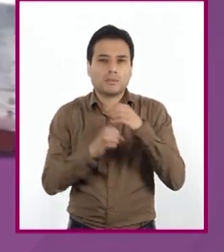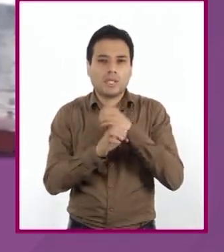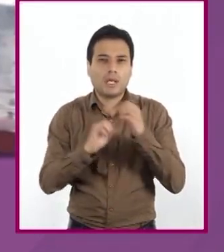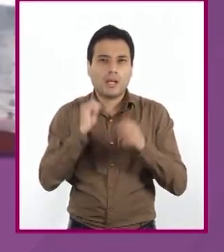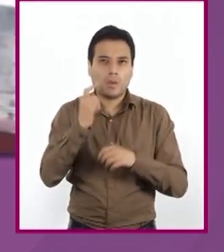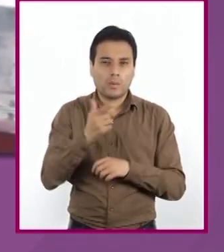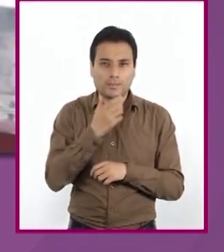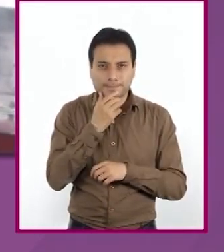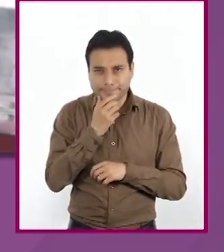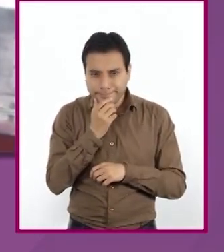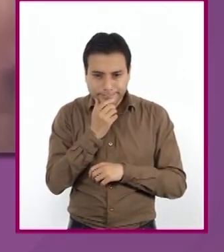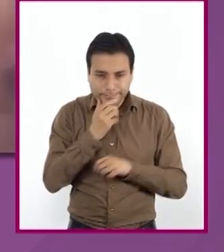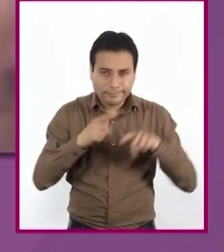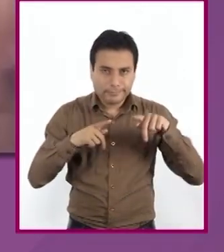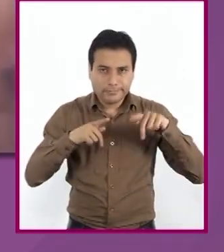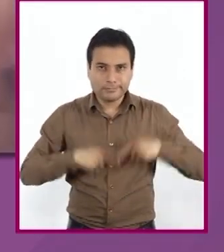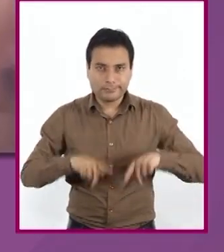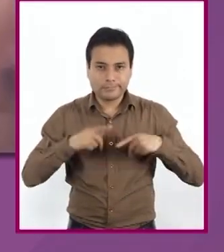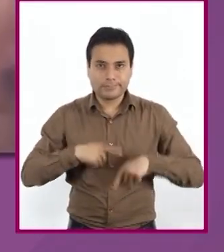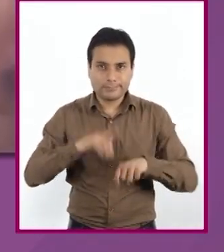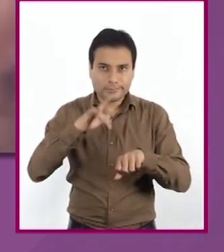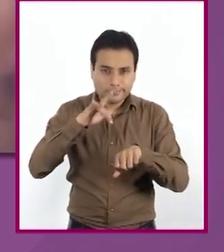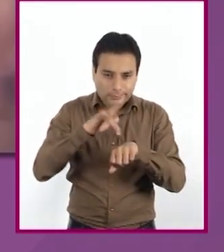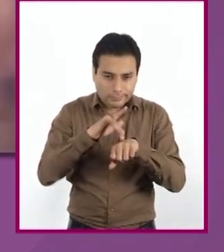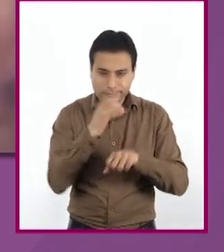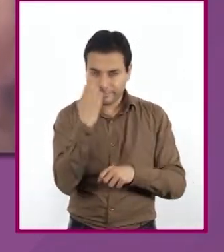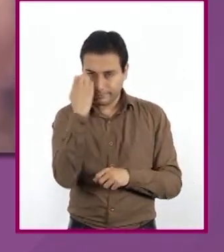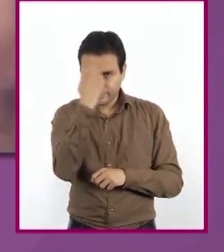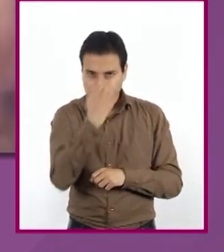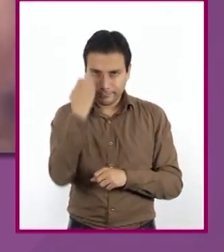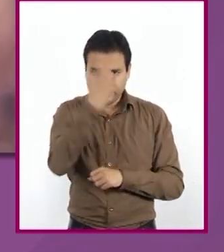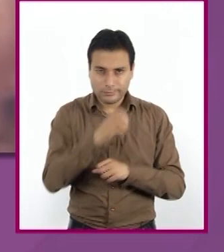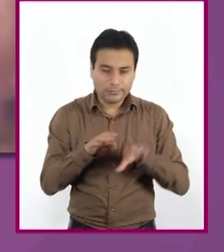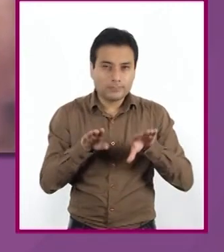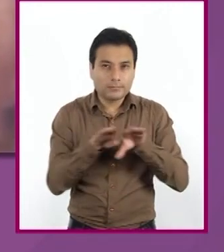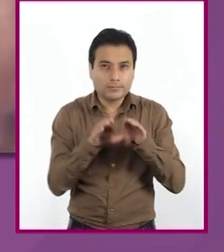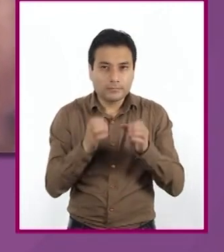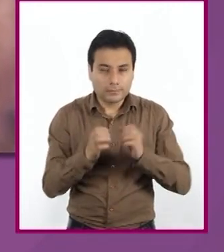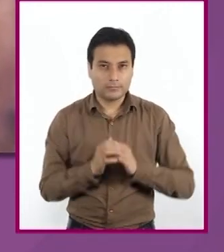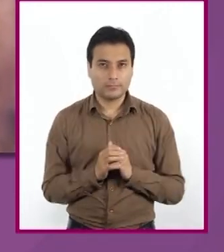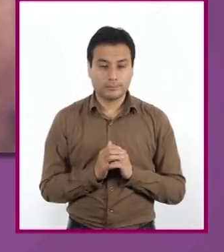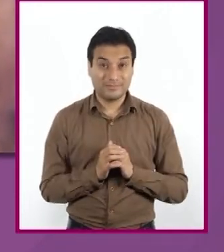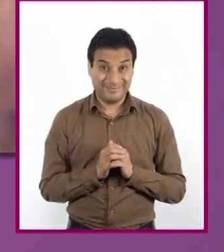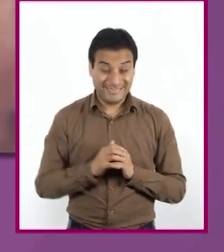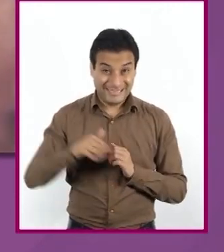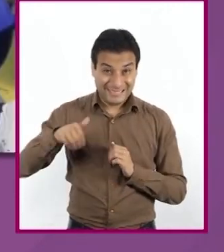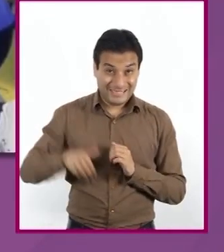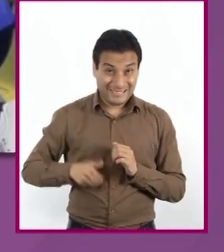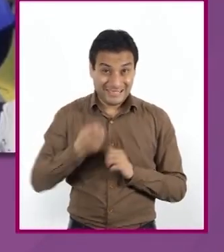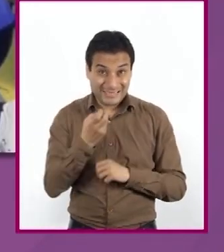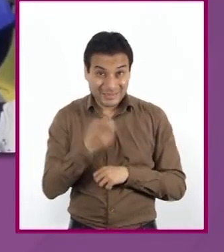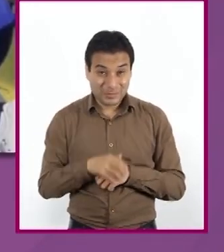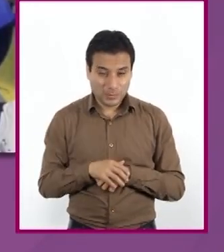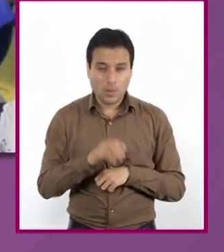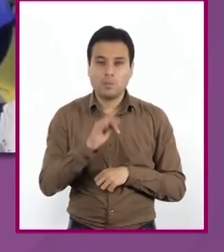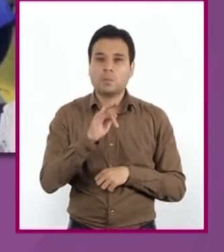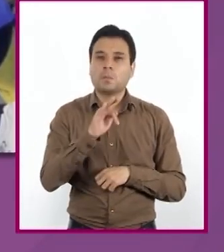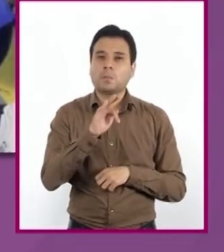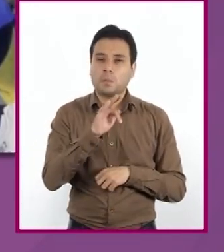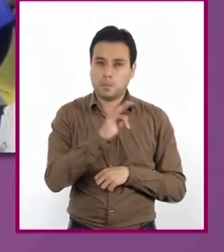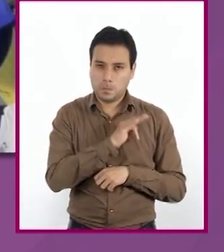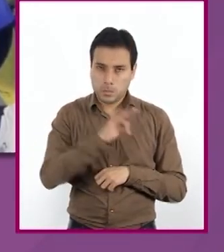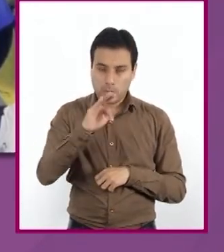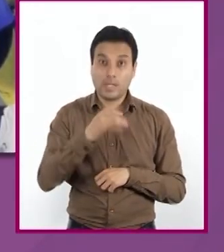tocar a la persona accidentada y revisar su estado de conciencia, dado que un accidente de este tipo puede alterar el